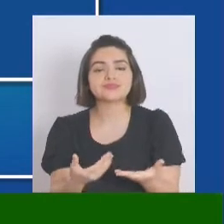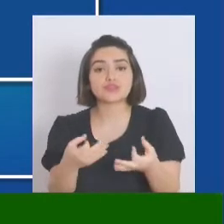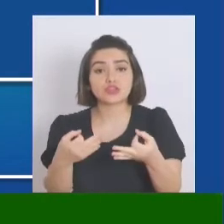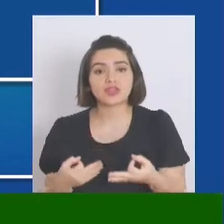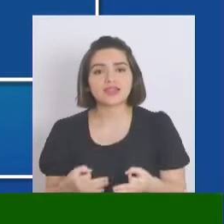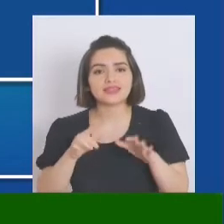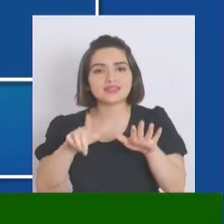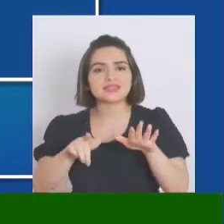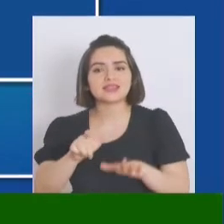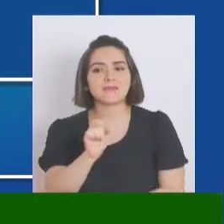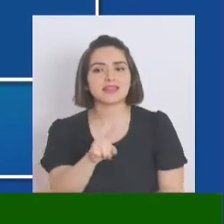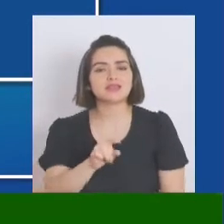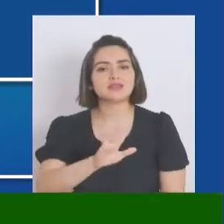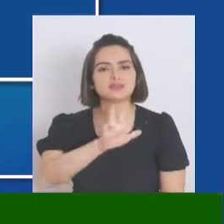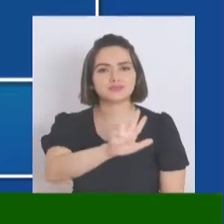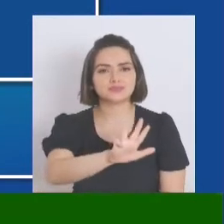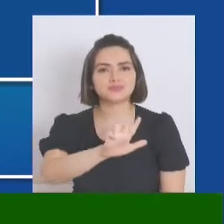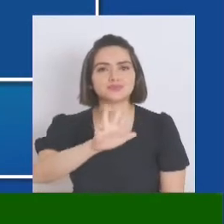a